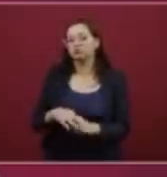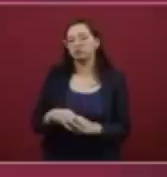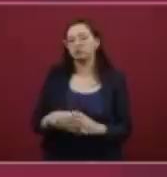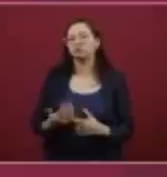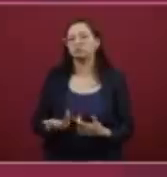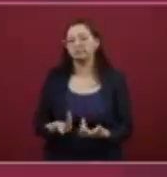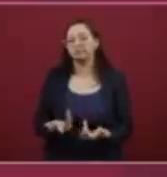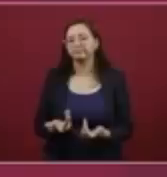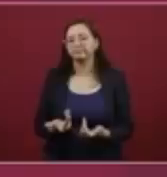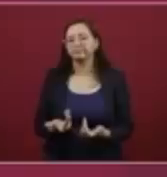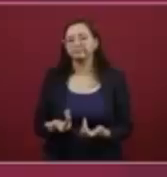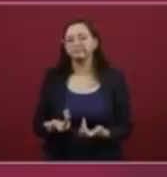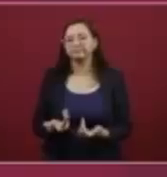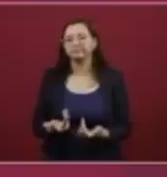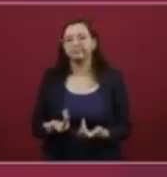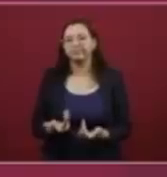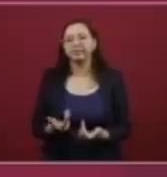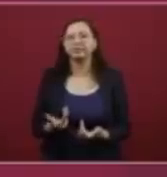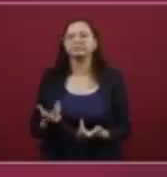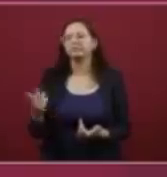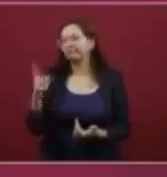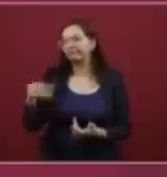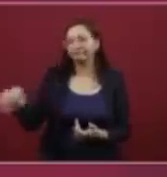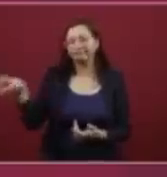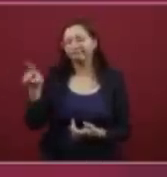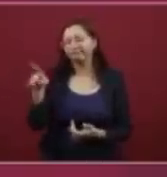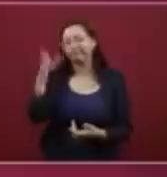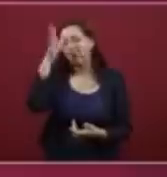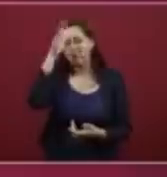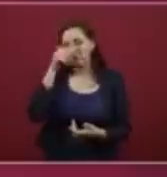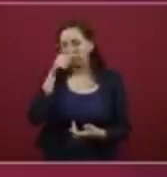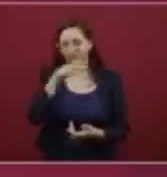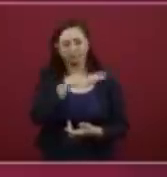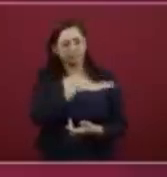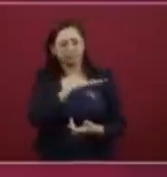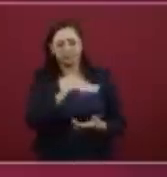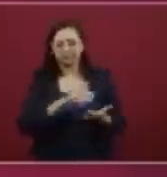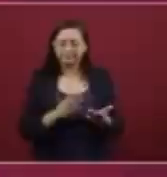calificada. Entonces, por eso rechazan